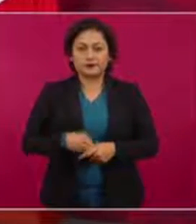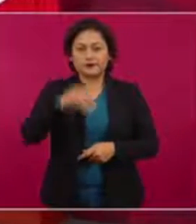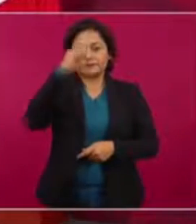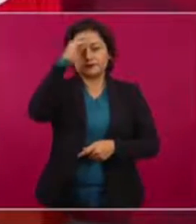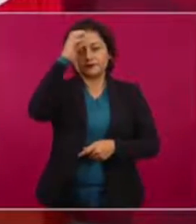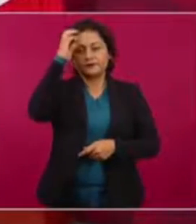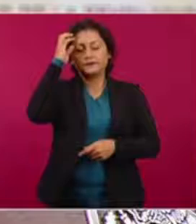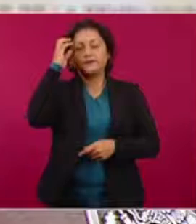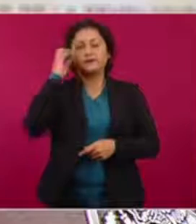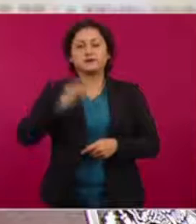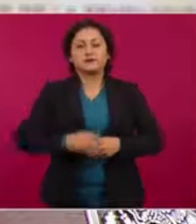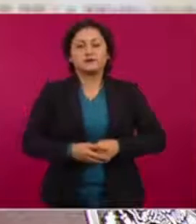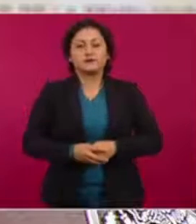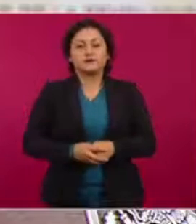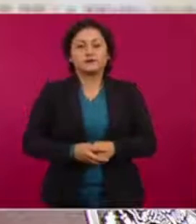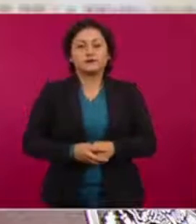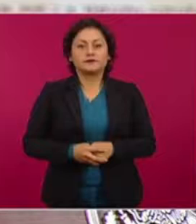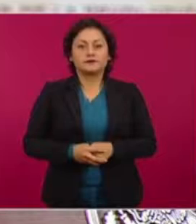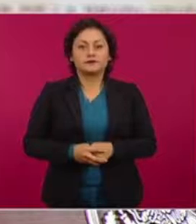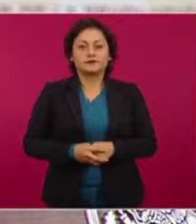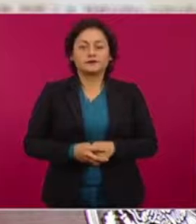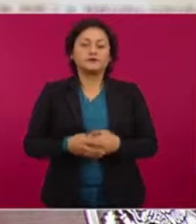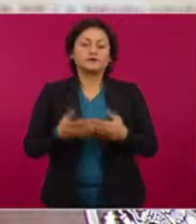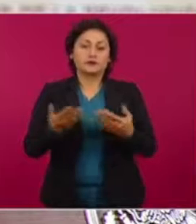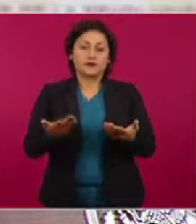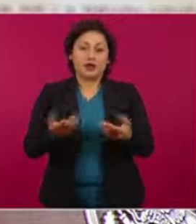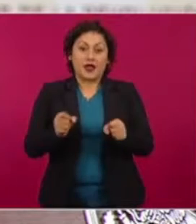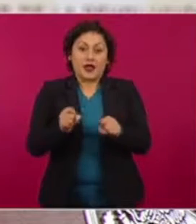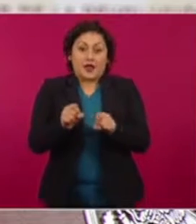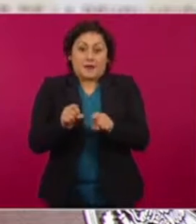desde los que llevaron a cabo el golpe,